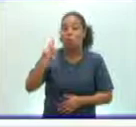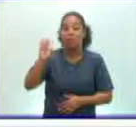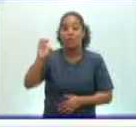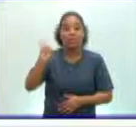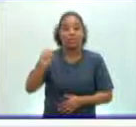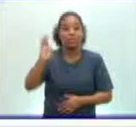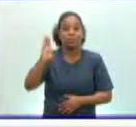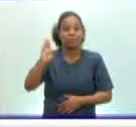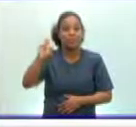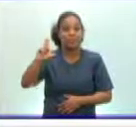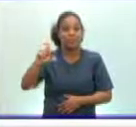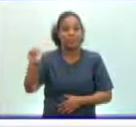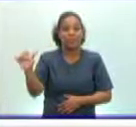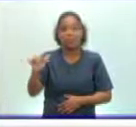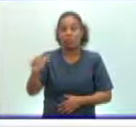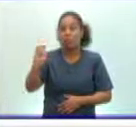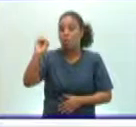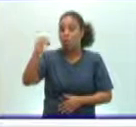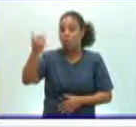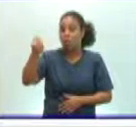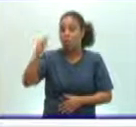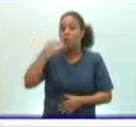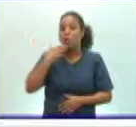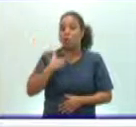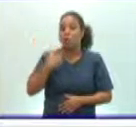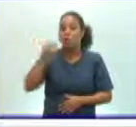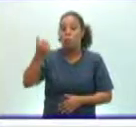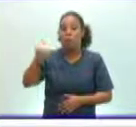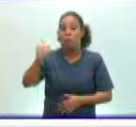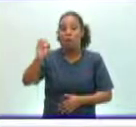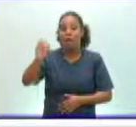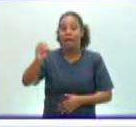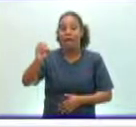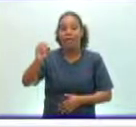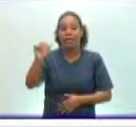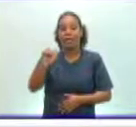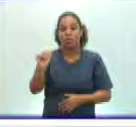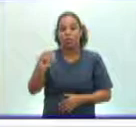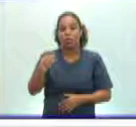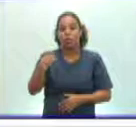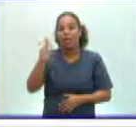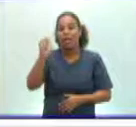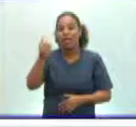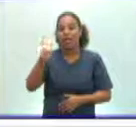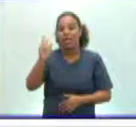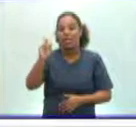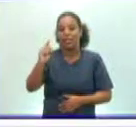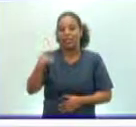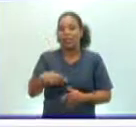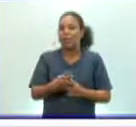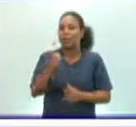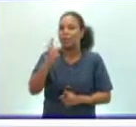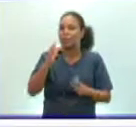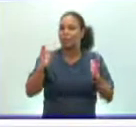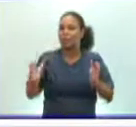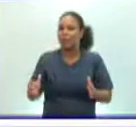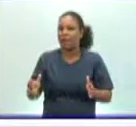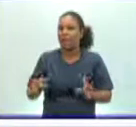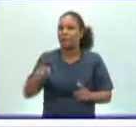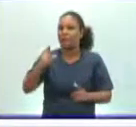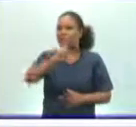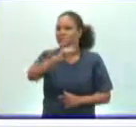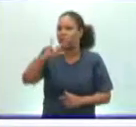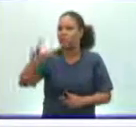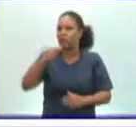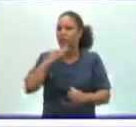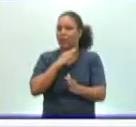segmento BC como OA es AD, por la primera parte del teorema de las transversales. Y el